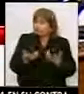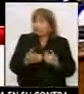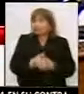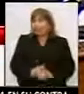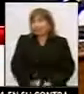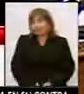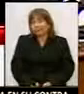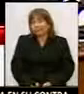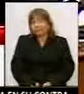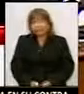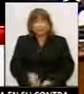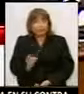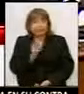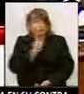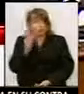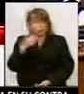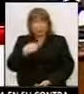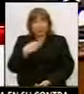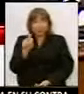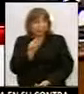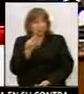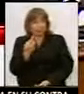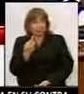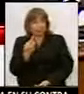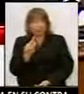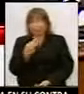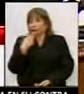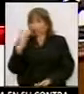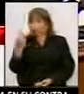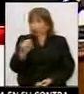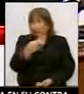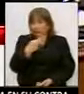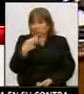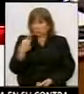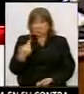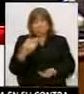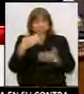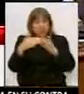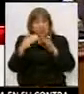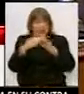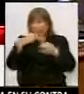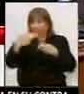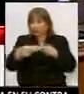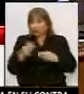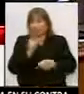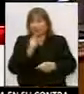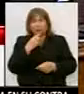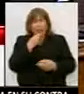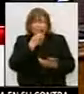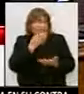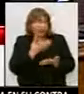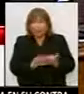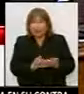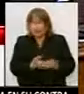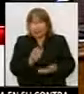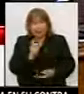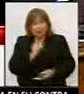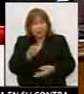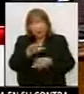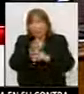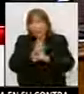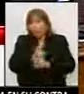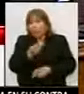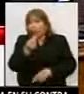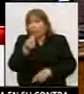Hinatin mi chay, manam yuja llamantaja, guayasta y laupica y ronasi mirimas paja, manam chay, jalincho presidenta, presta